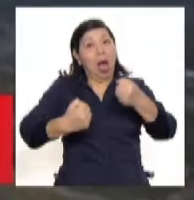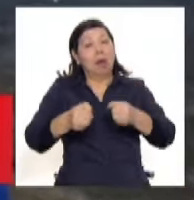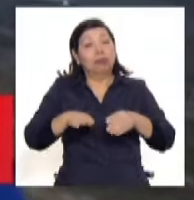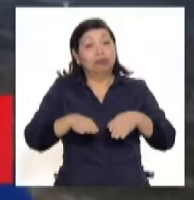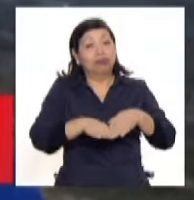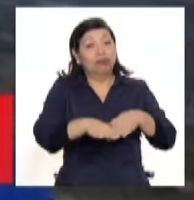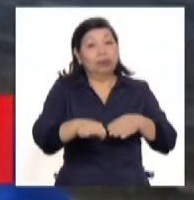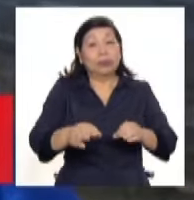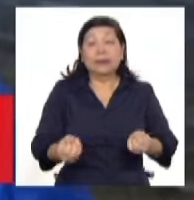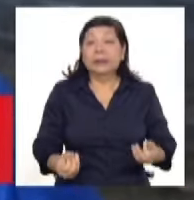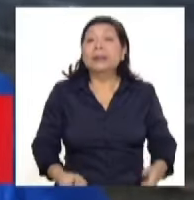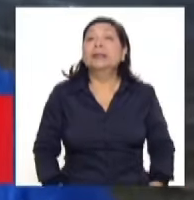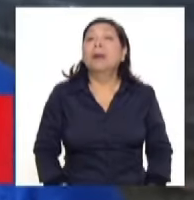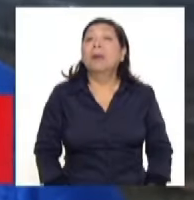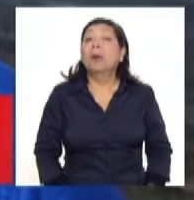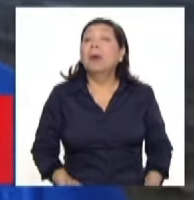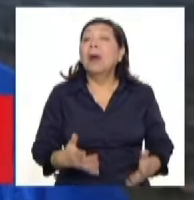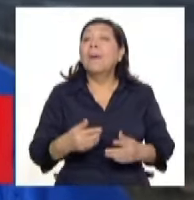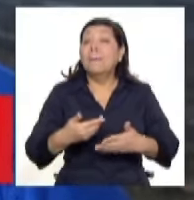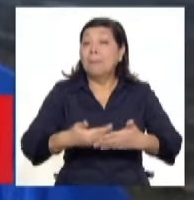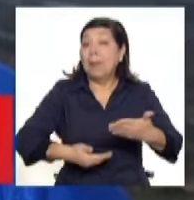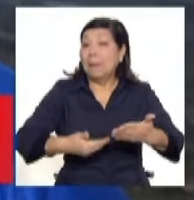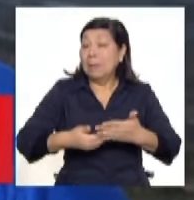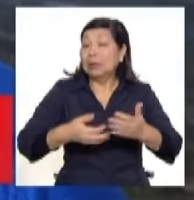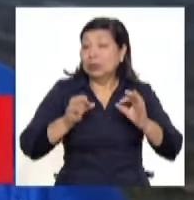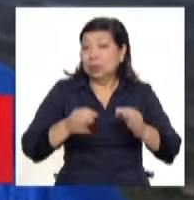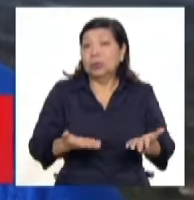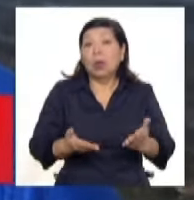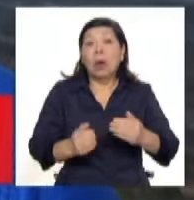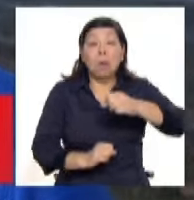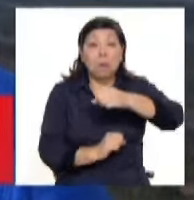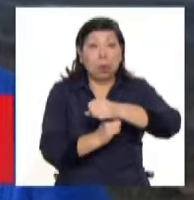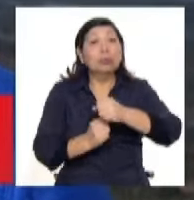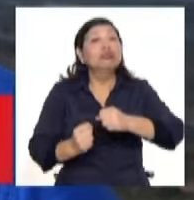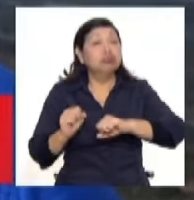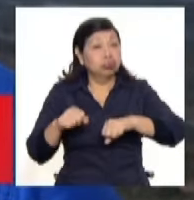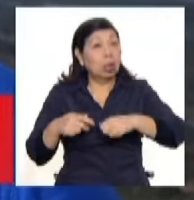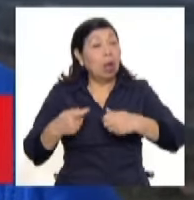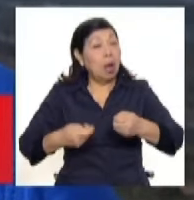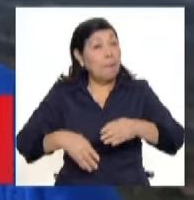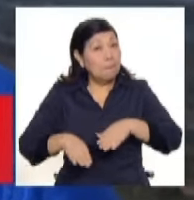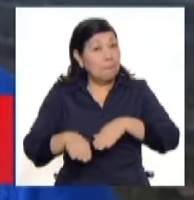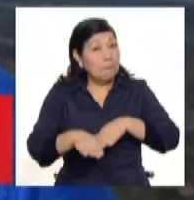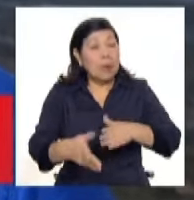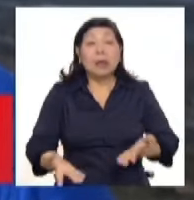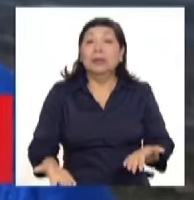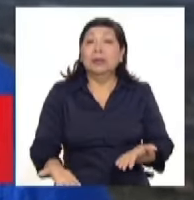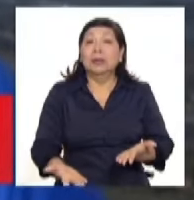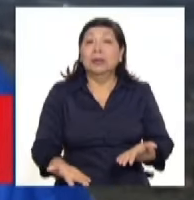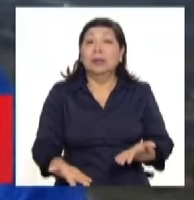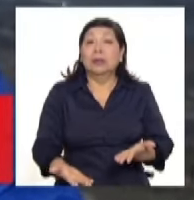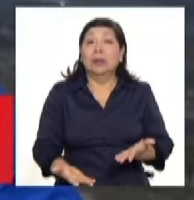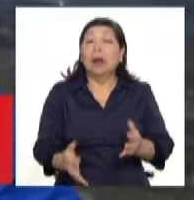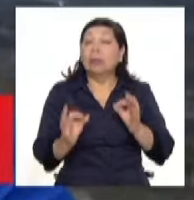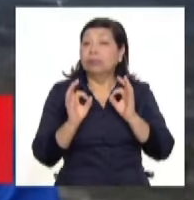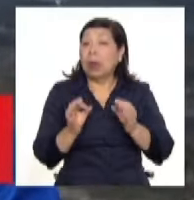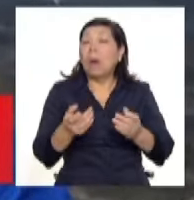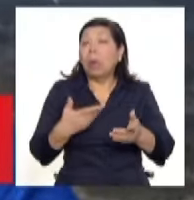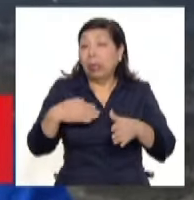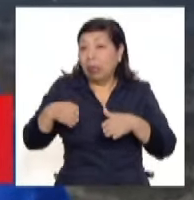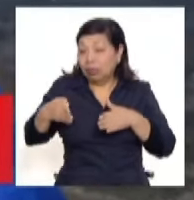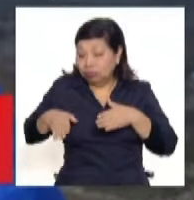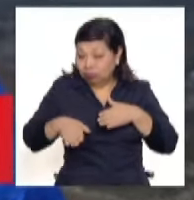este punto tenemos en marcha un expediente técnico para un puente vehicular que permita darle esa